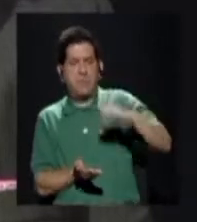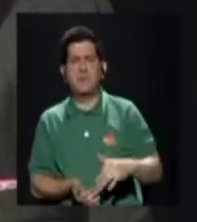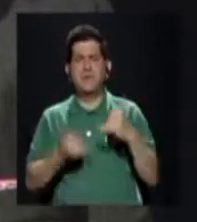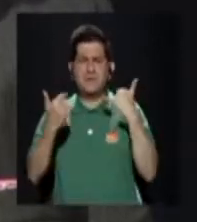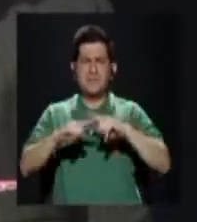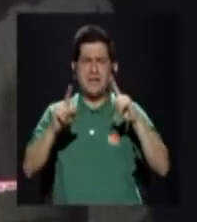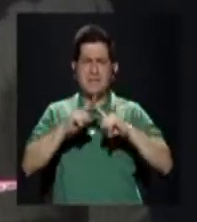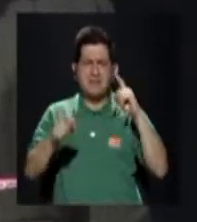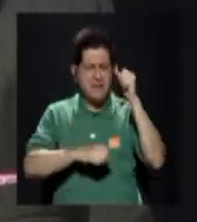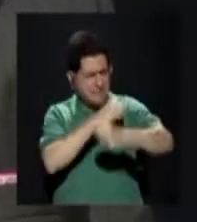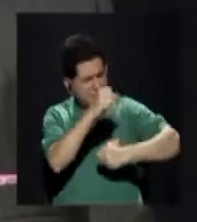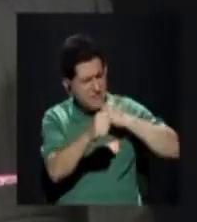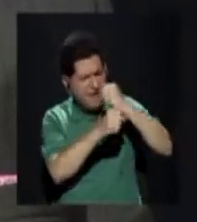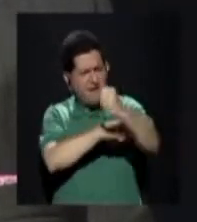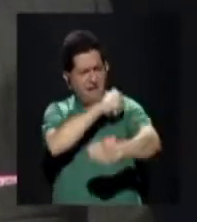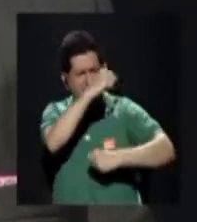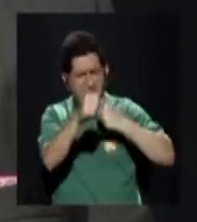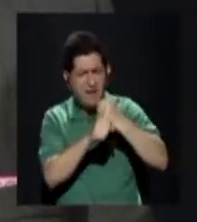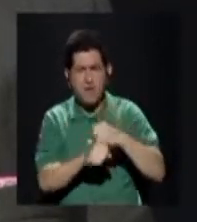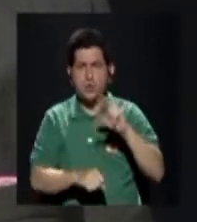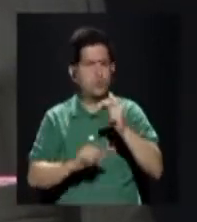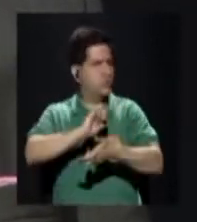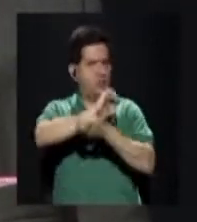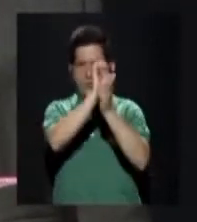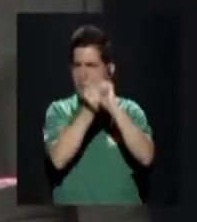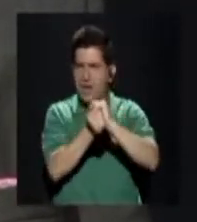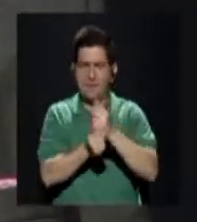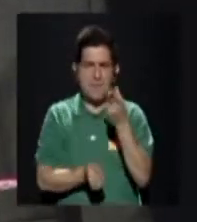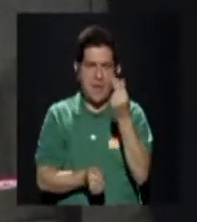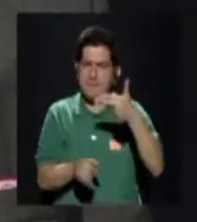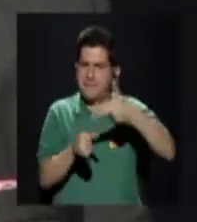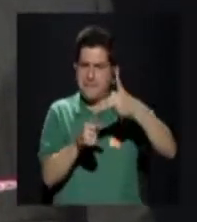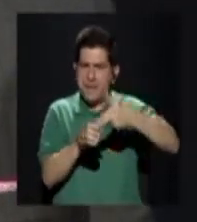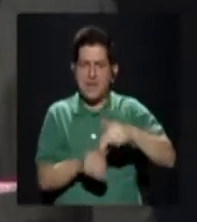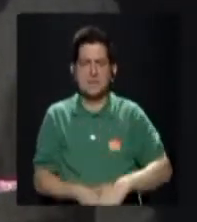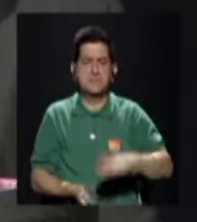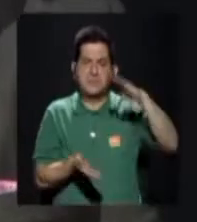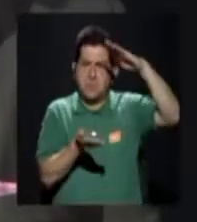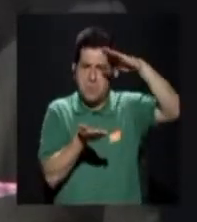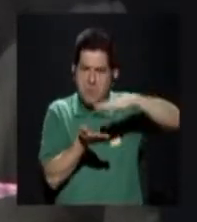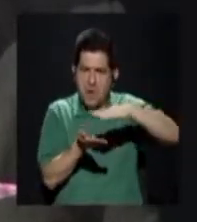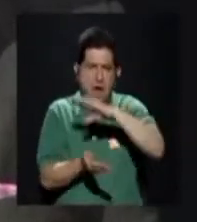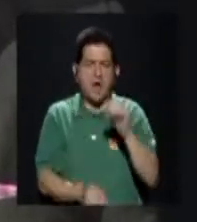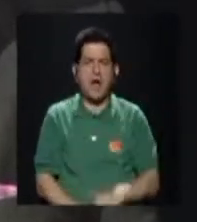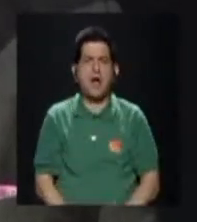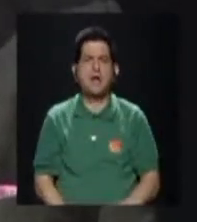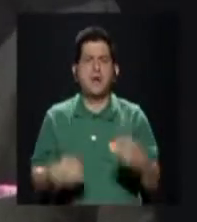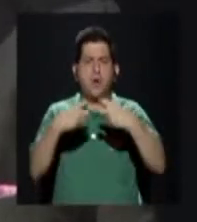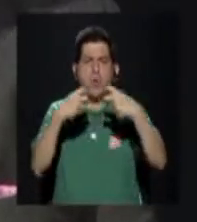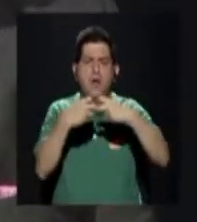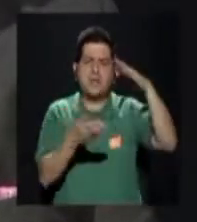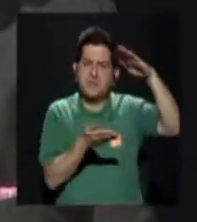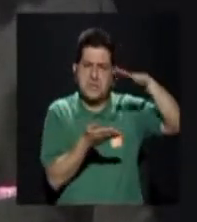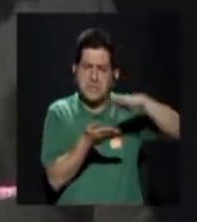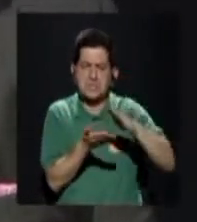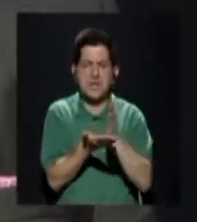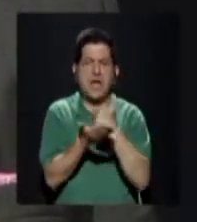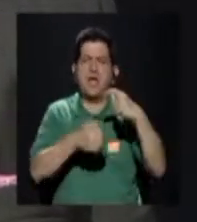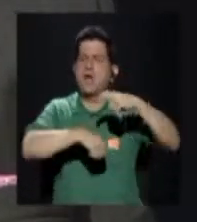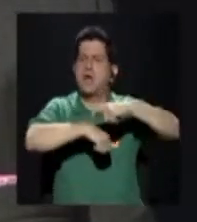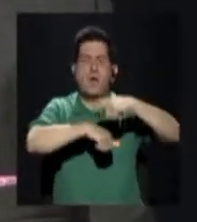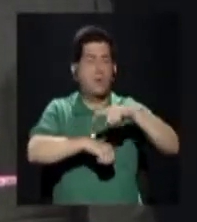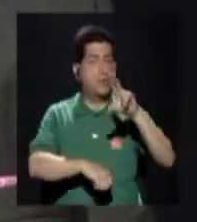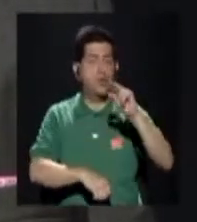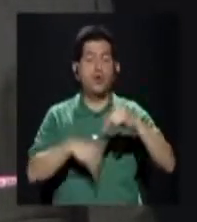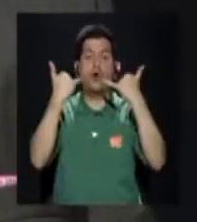largo de varias décadas que no se están revirtiendo porque los precios del petróleo caen o porque los precios de la electricidad están disminuyendo en algún momento,